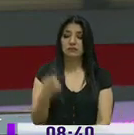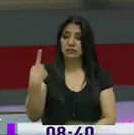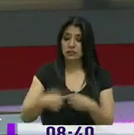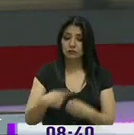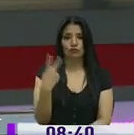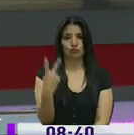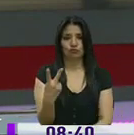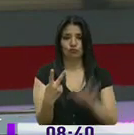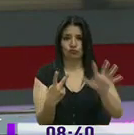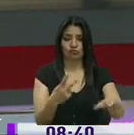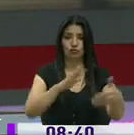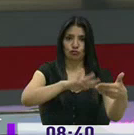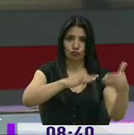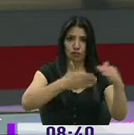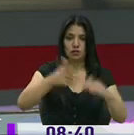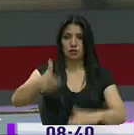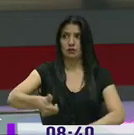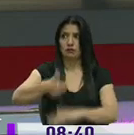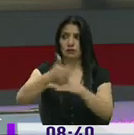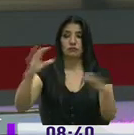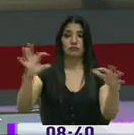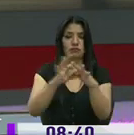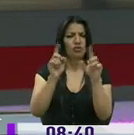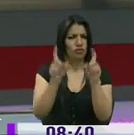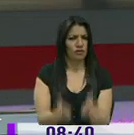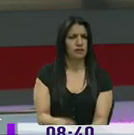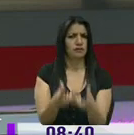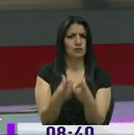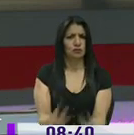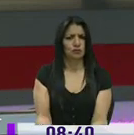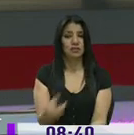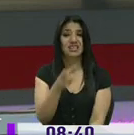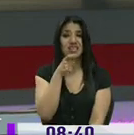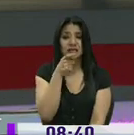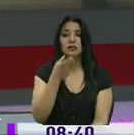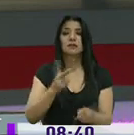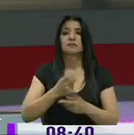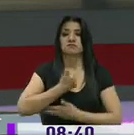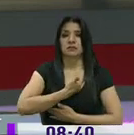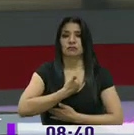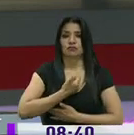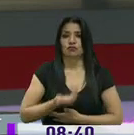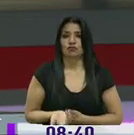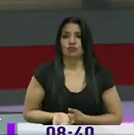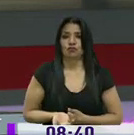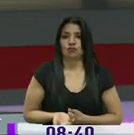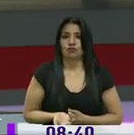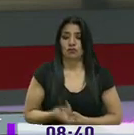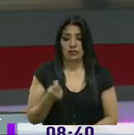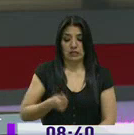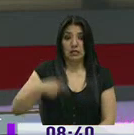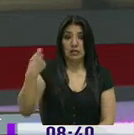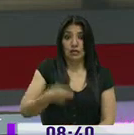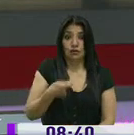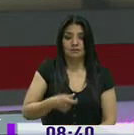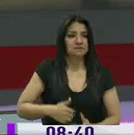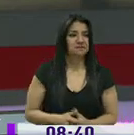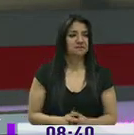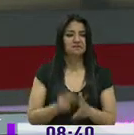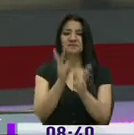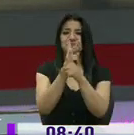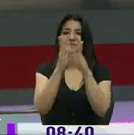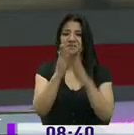dos de las autoridades y de nosotros y sabe de quién más de nosotros y ahí sale la plata me quiero ir a bajar